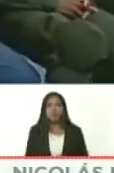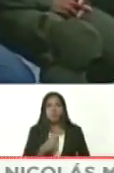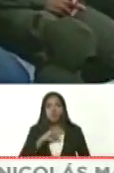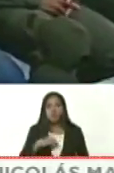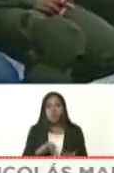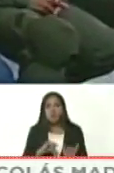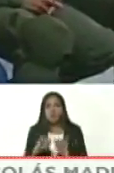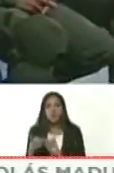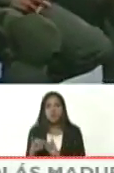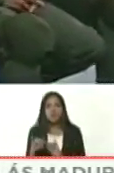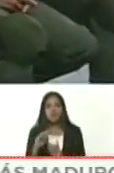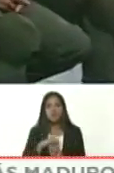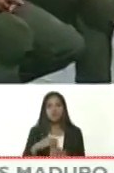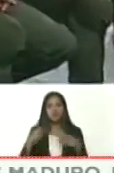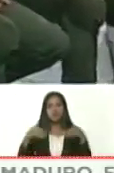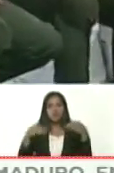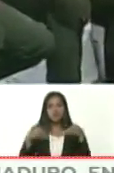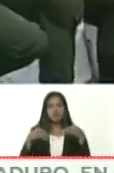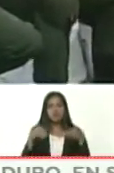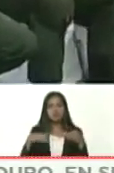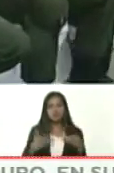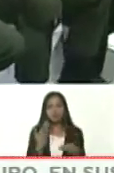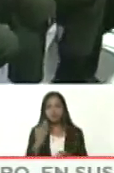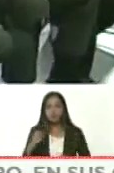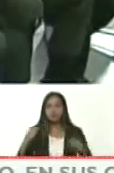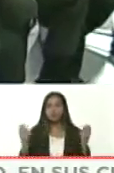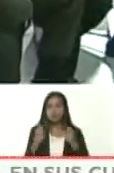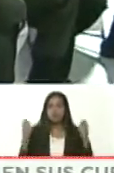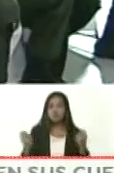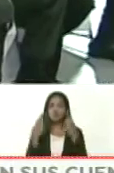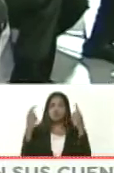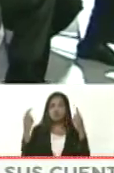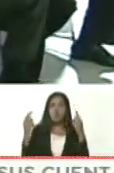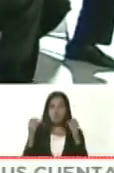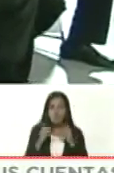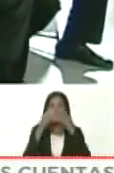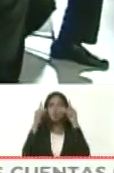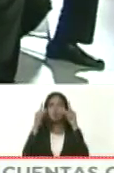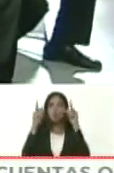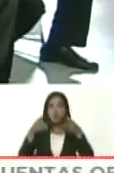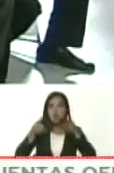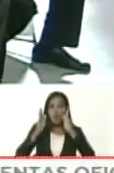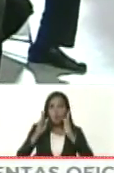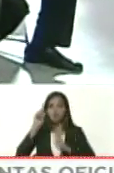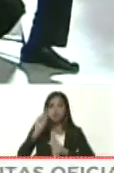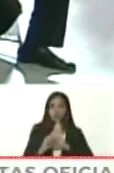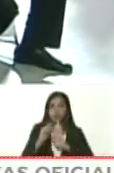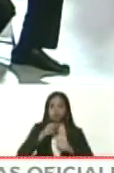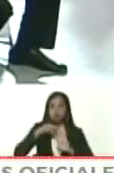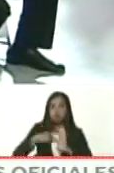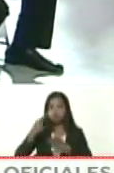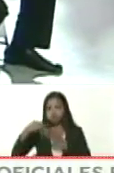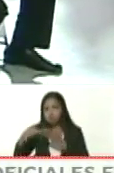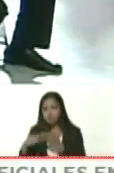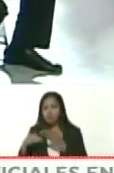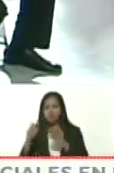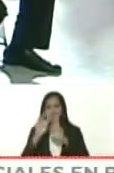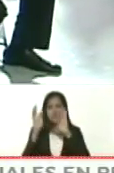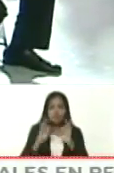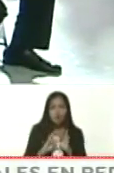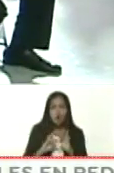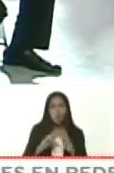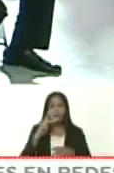Nosotros, con el plástico, podemos impactar, incidir en la estructura de costos de distintos